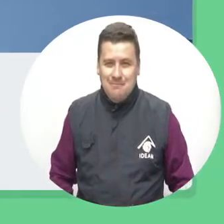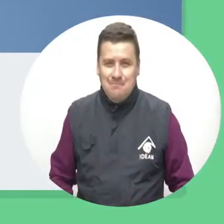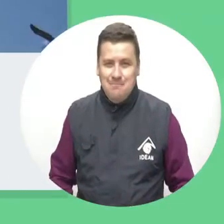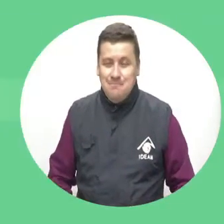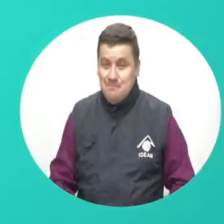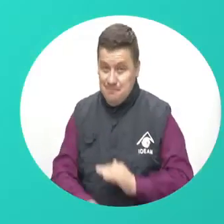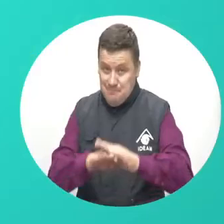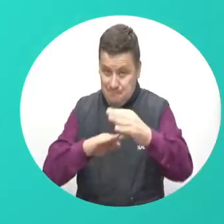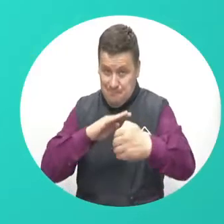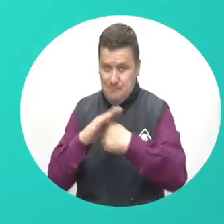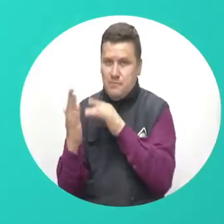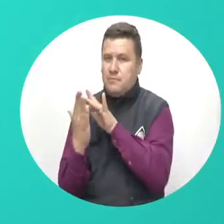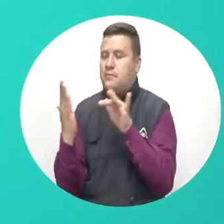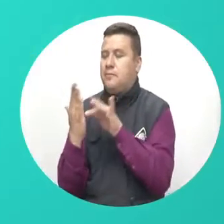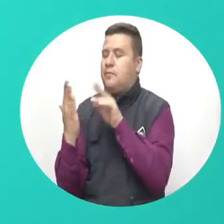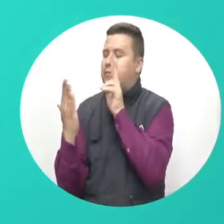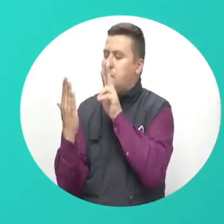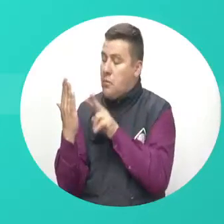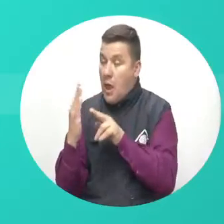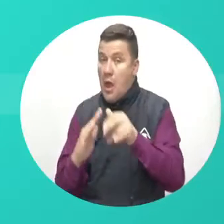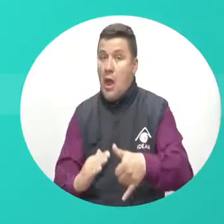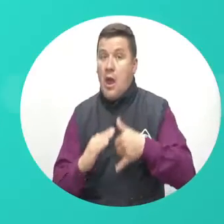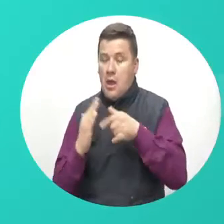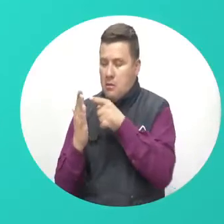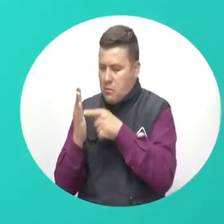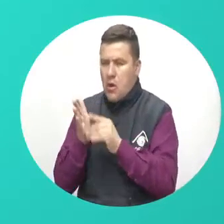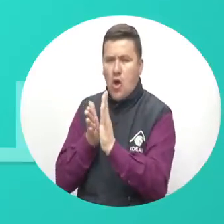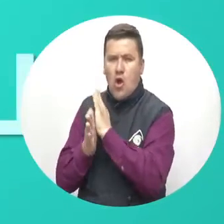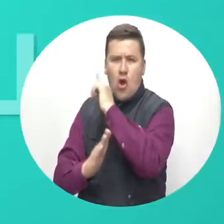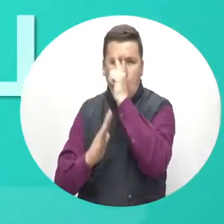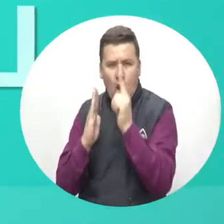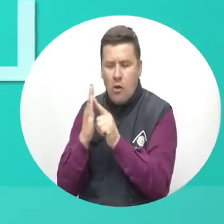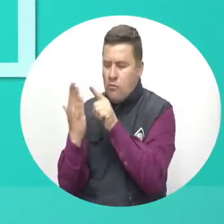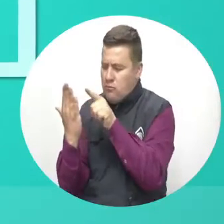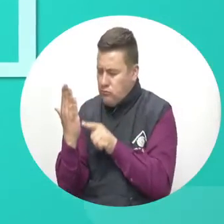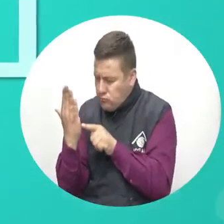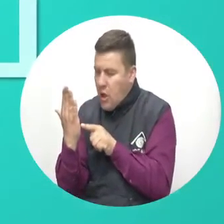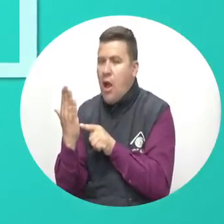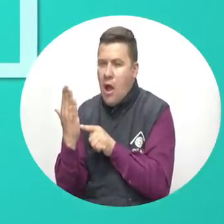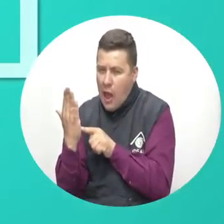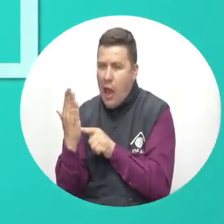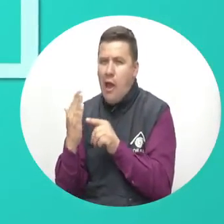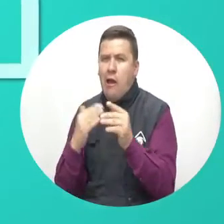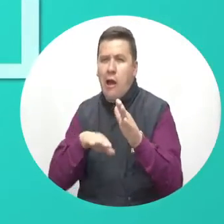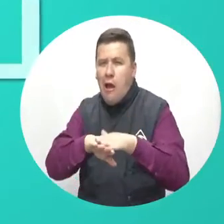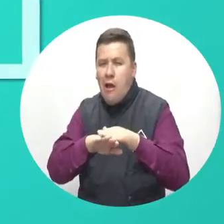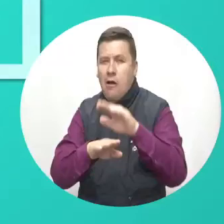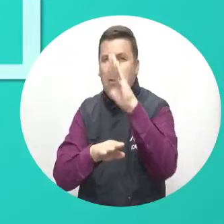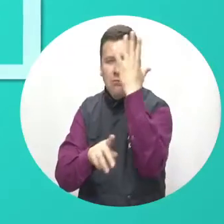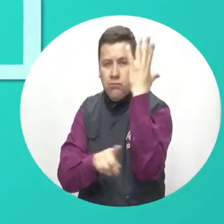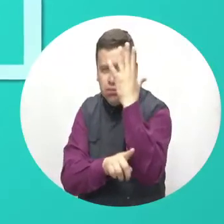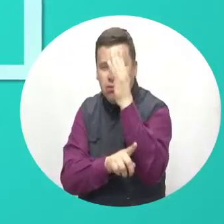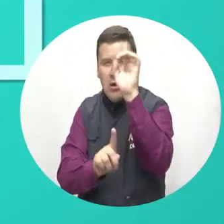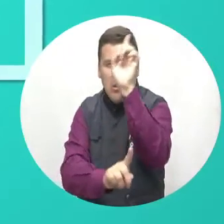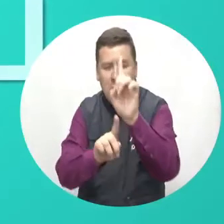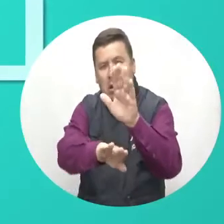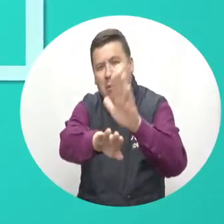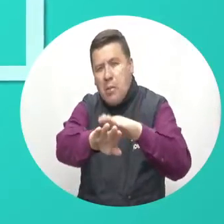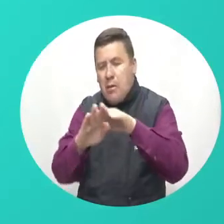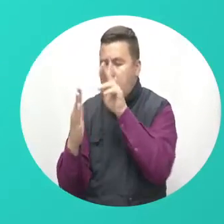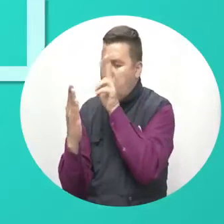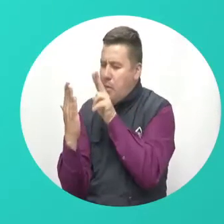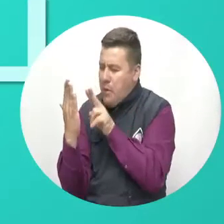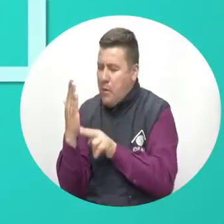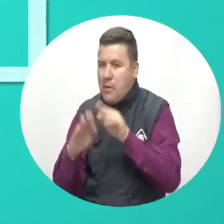www.idean.gov.co. Te invitamos a consultar la aplicación Mi Pronóstico del IDEAN. Ahora con información sobre deforestación, rayos,